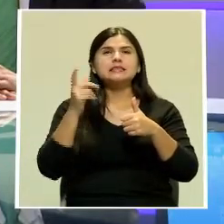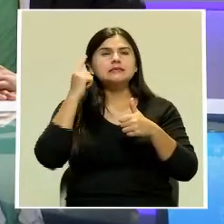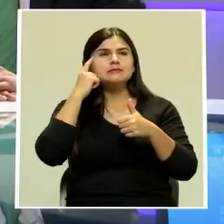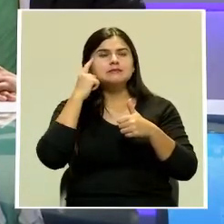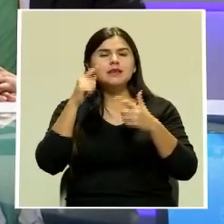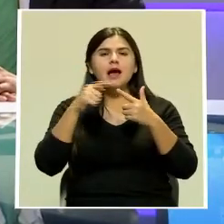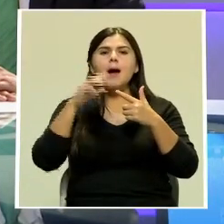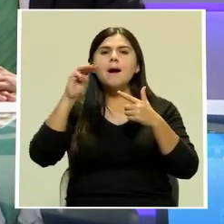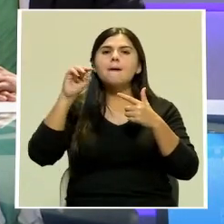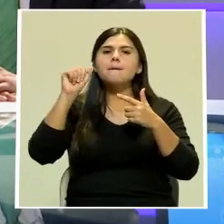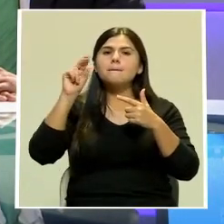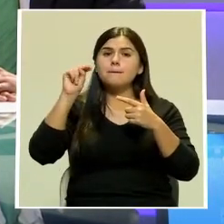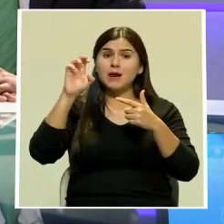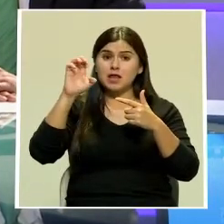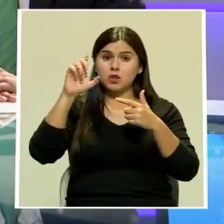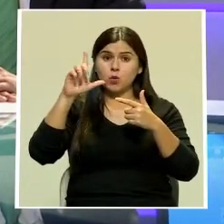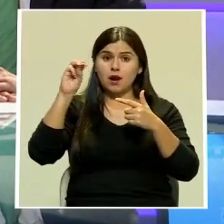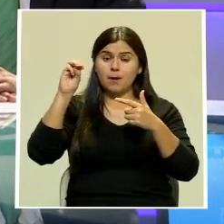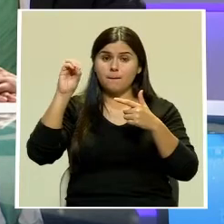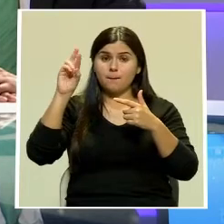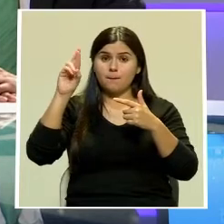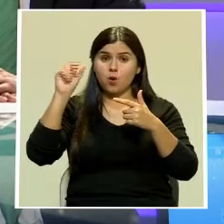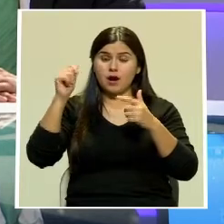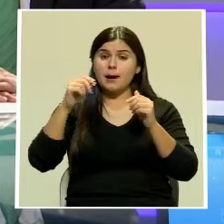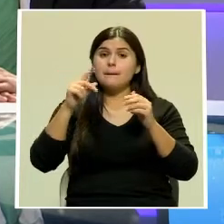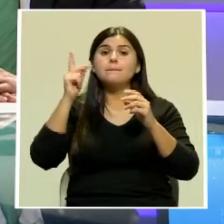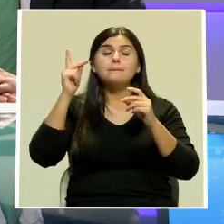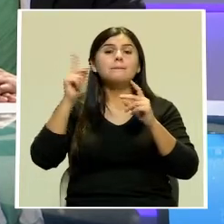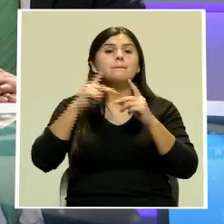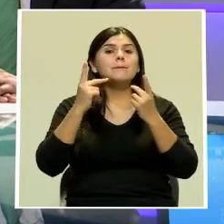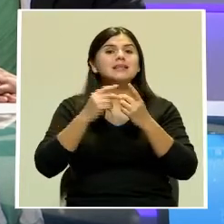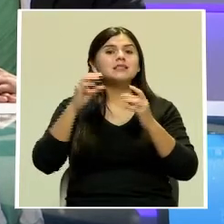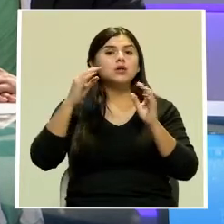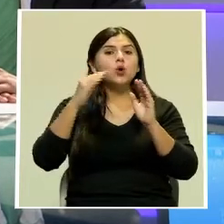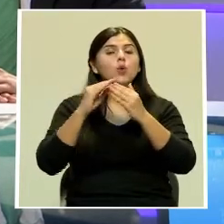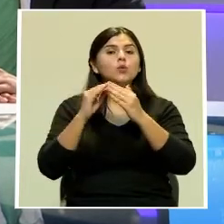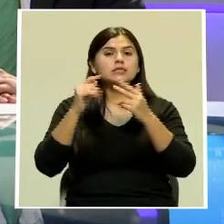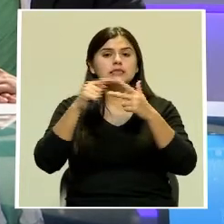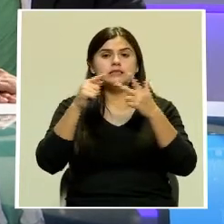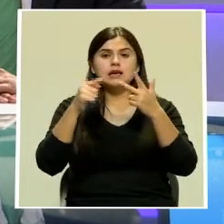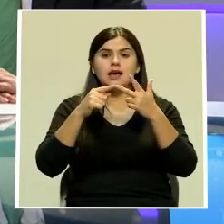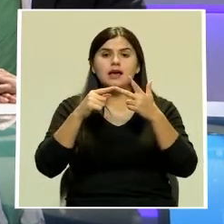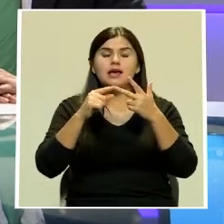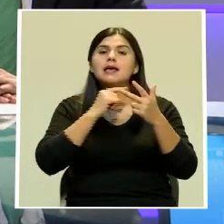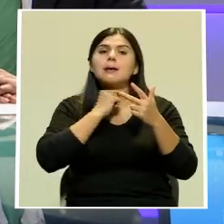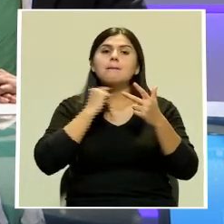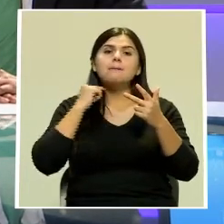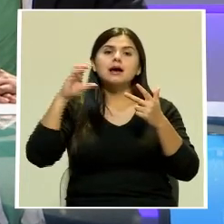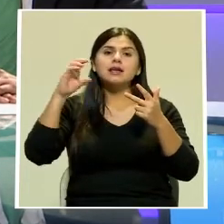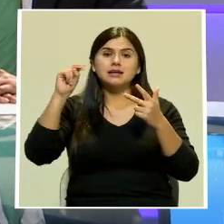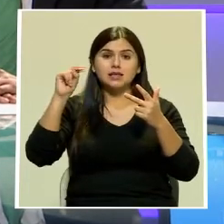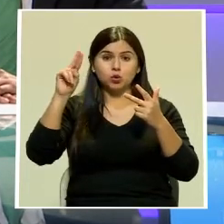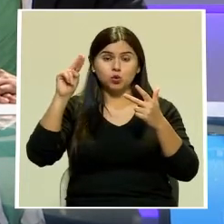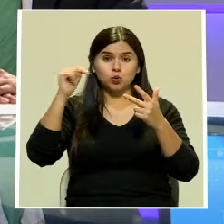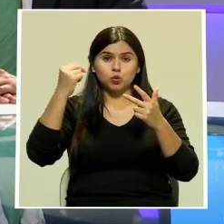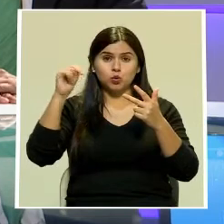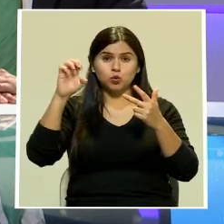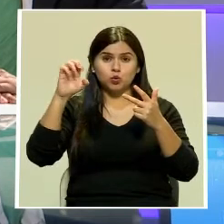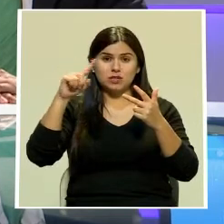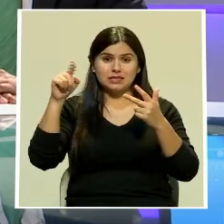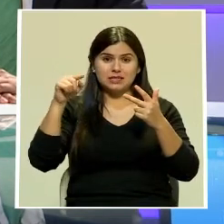Manuel Mora del Partido Comunista y el padre Núñez. Es una foto, yo la